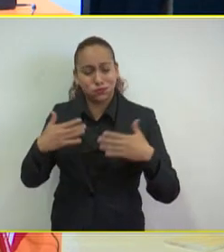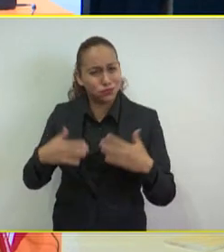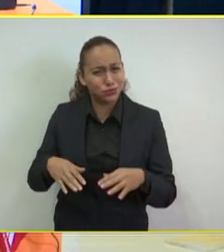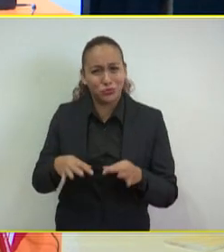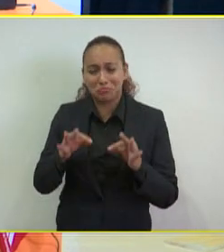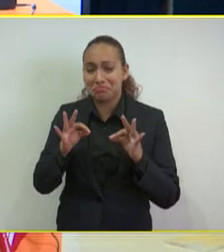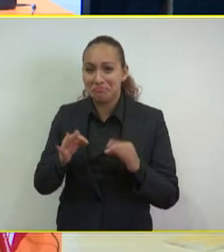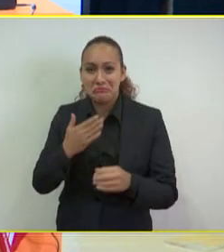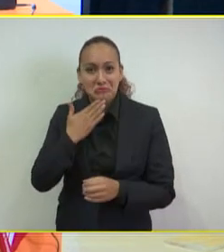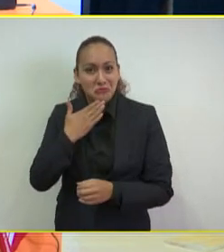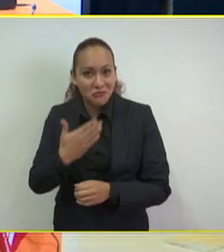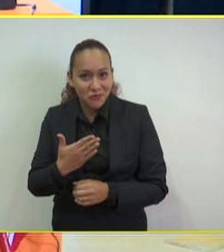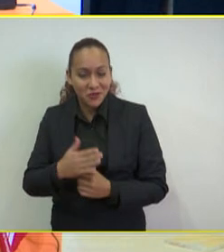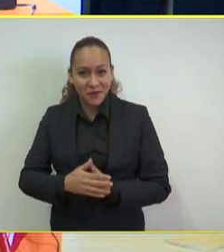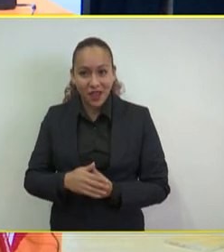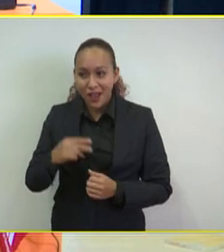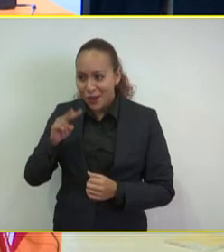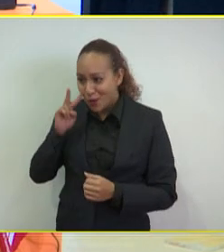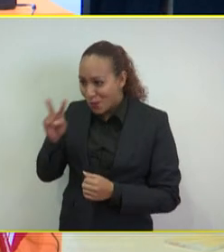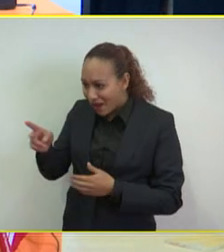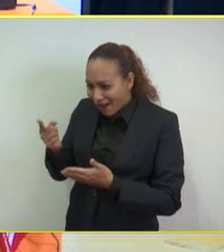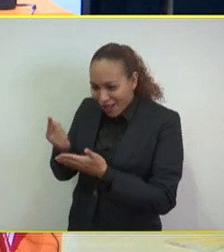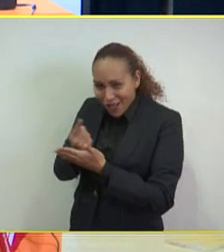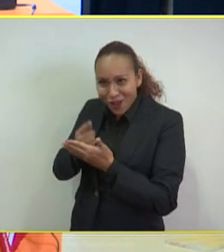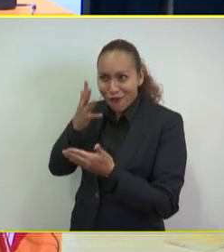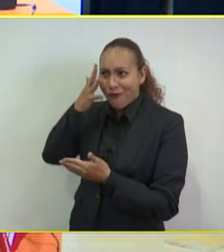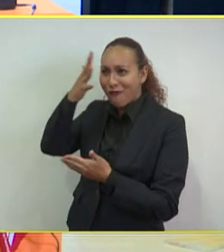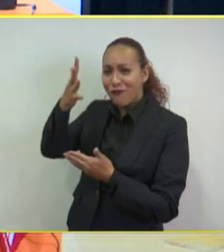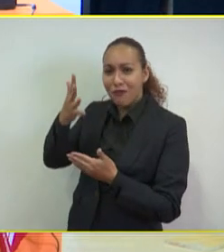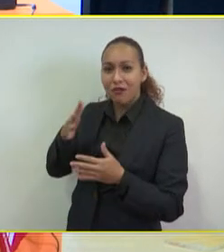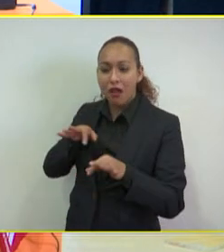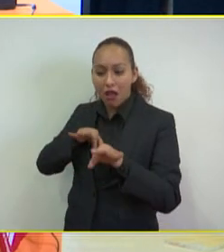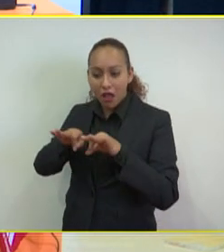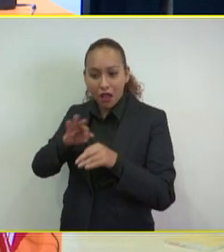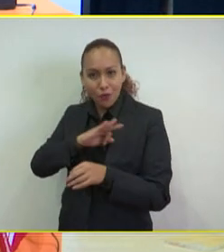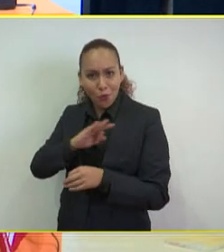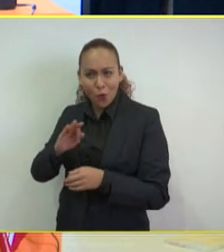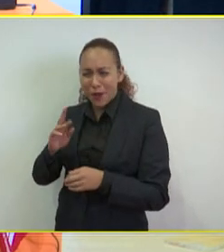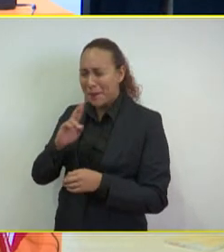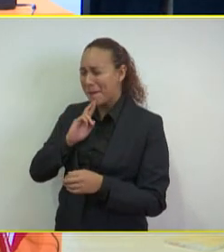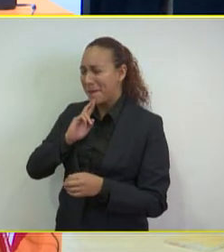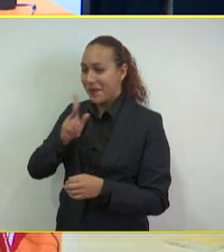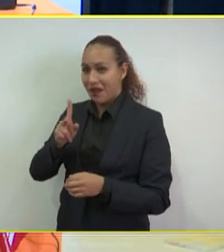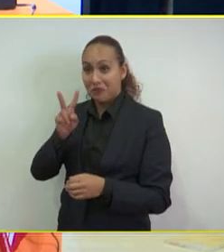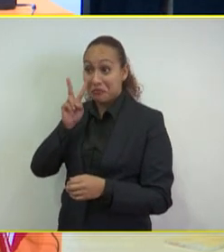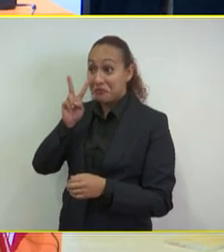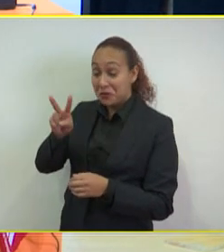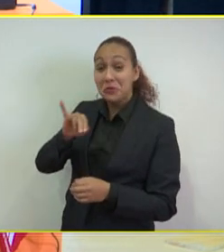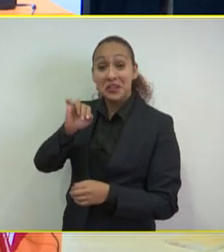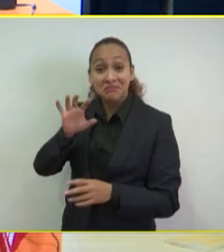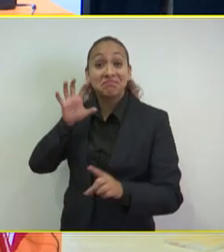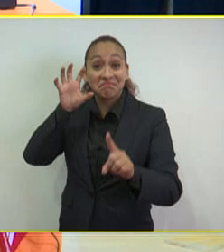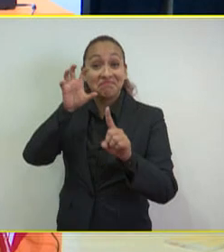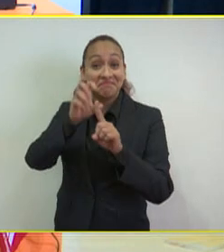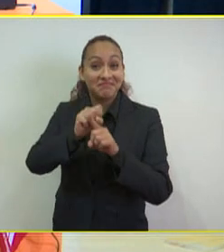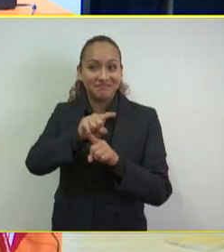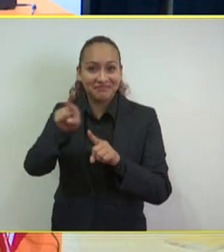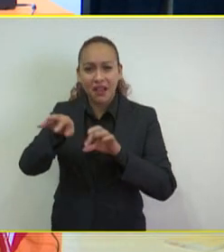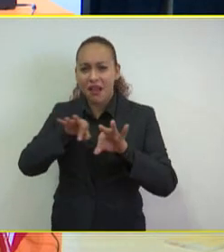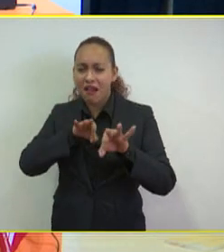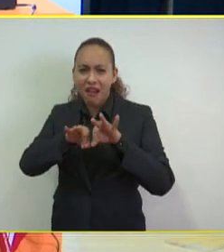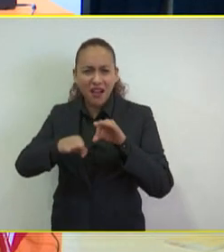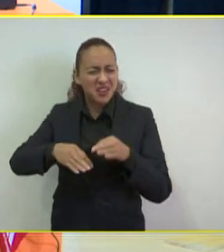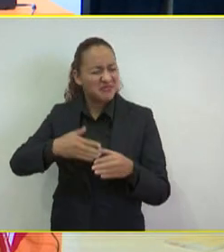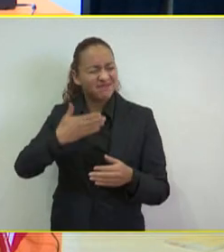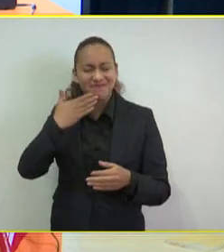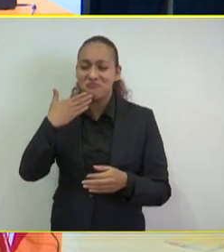antes, dije, no, pues es que son diseñadores, van a hacer algo maravilloso, y creo que lo lograron, la verdad. Creo que hicieron